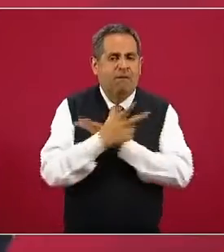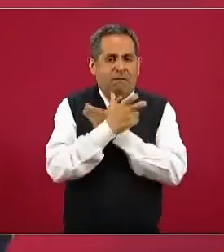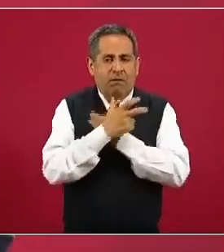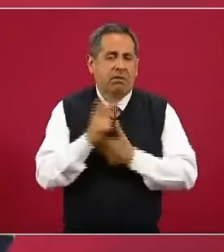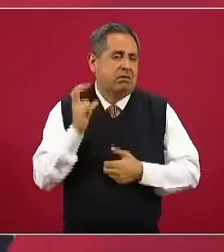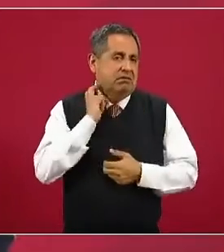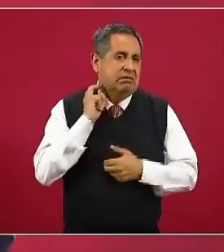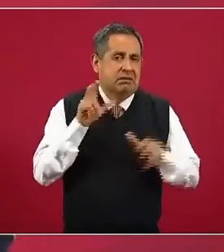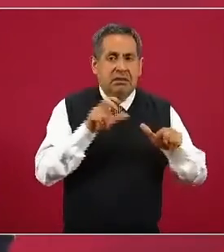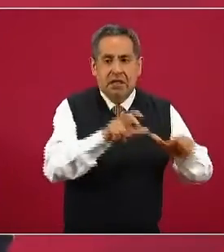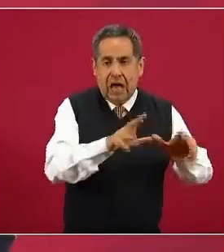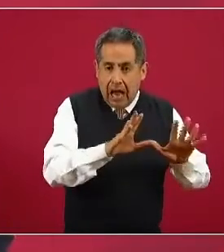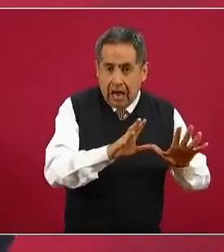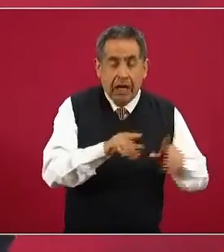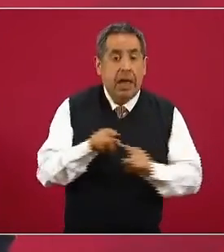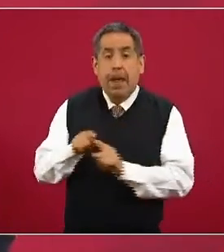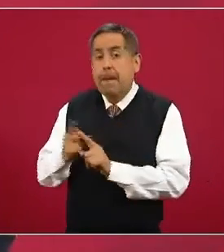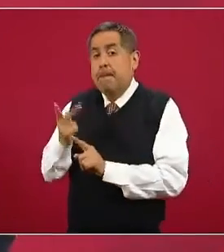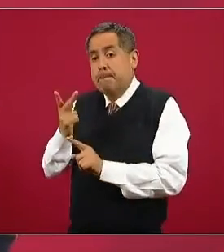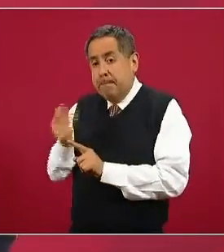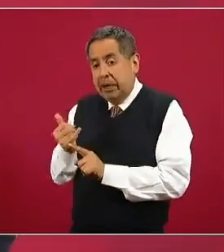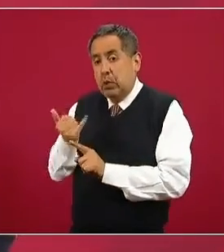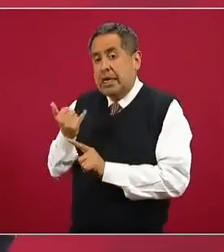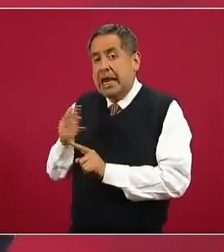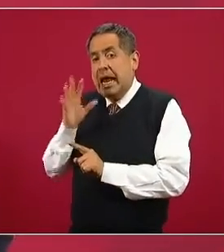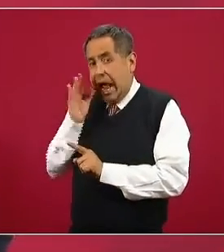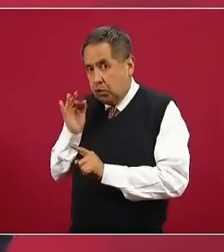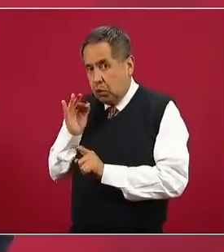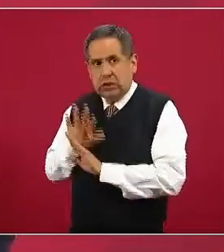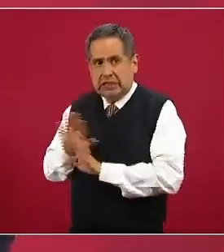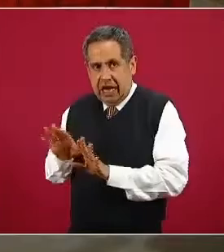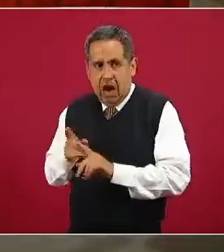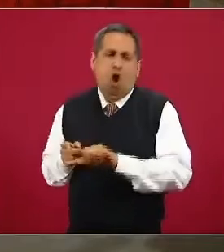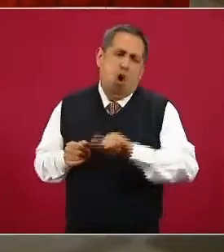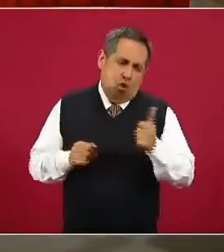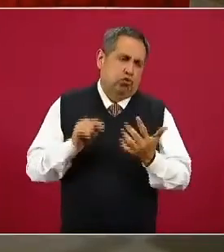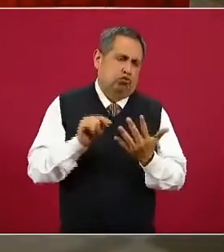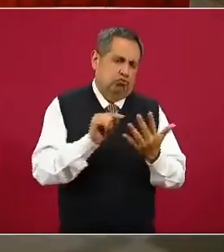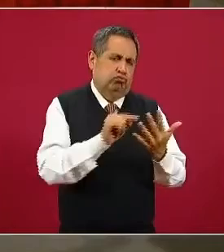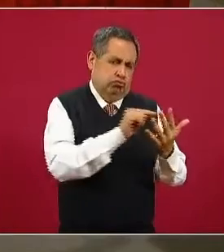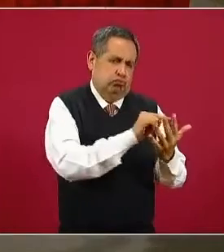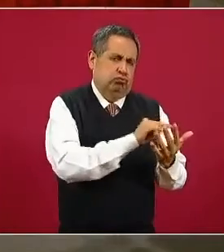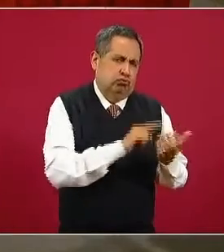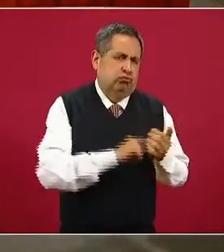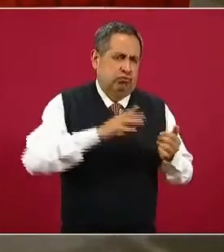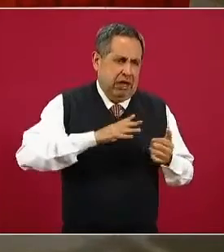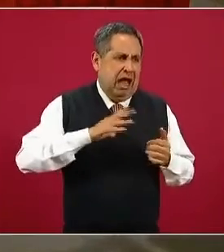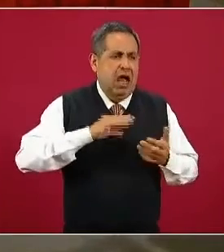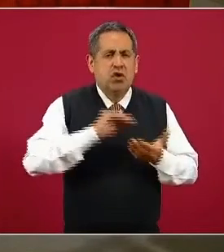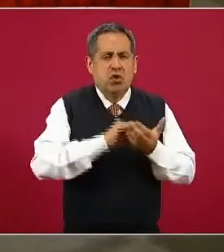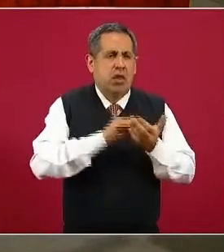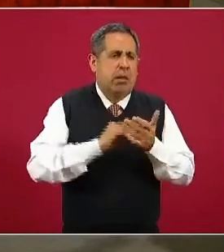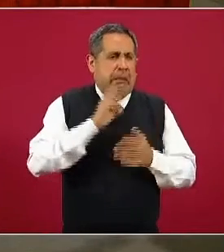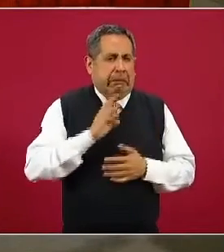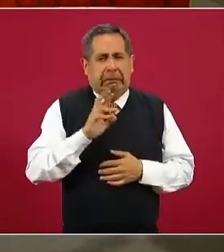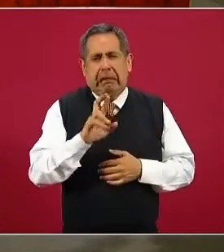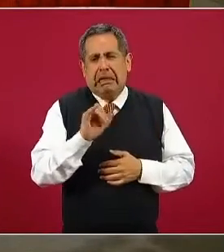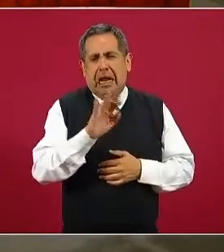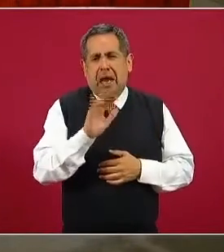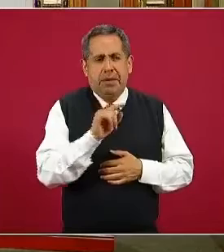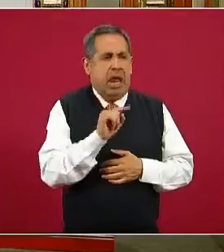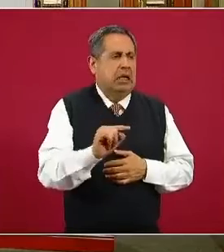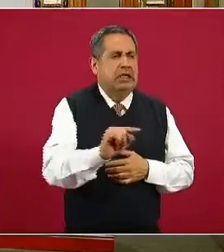y esta, desde luego, no es necesariamente susceptible de ser eliminada, pero sí aquella que es transmitida por animales domésticos,